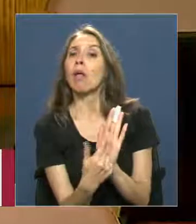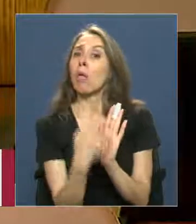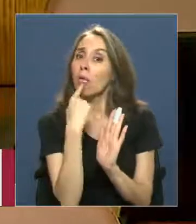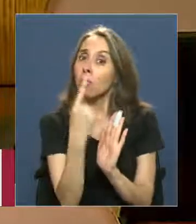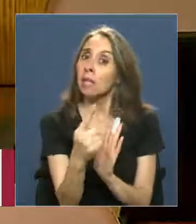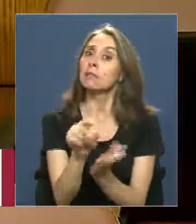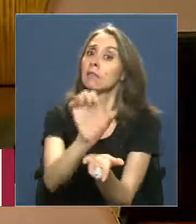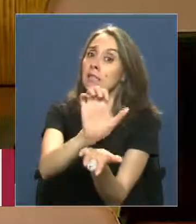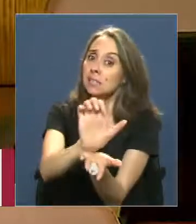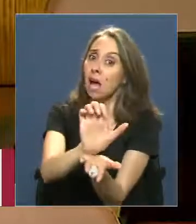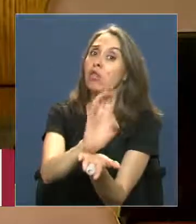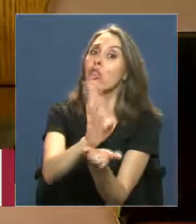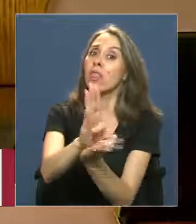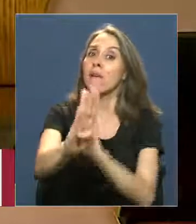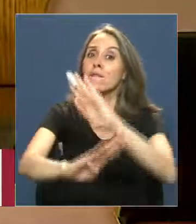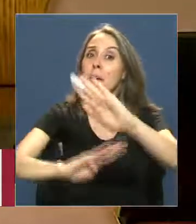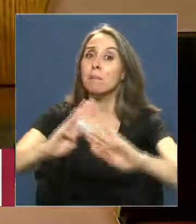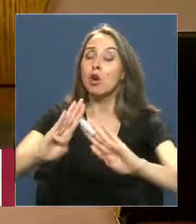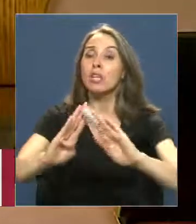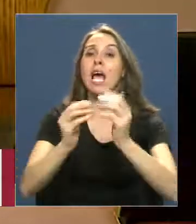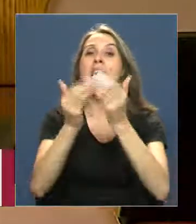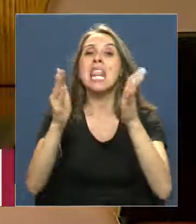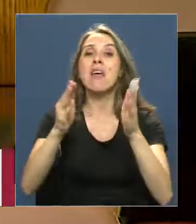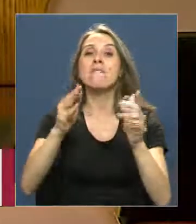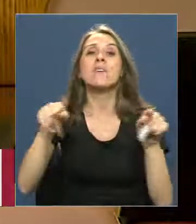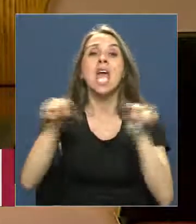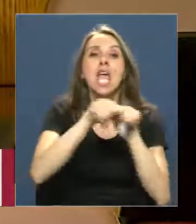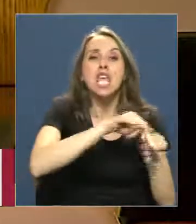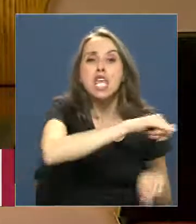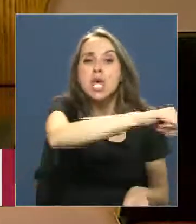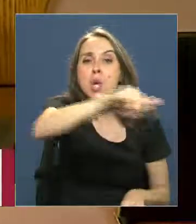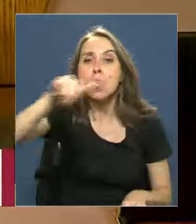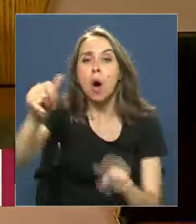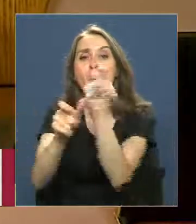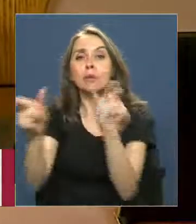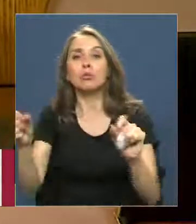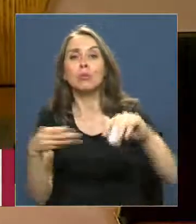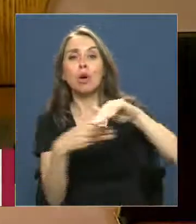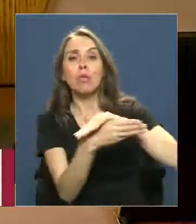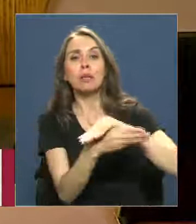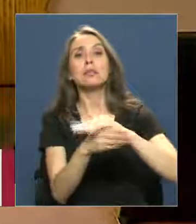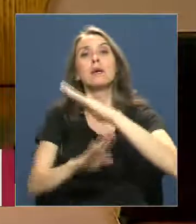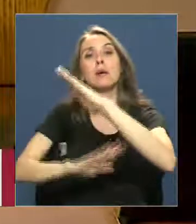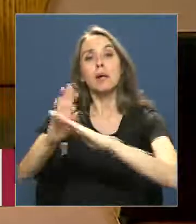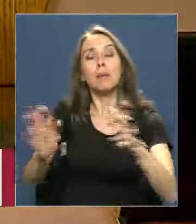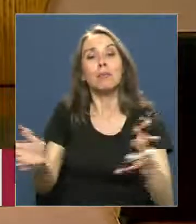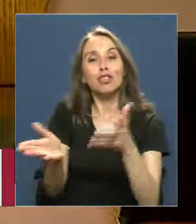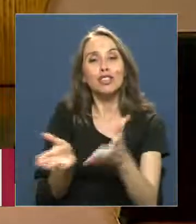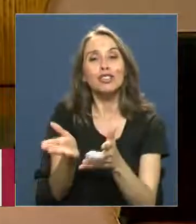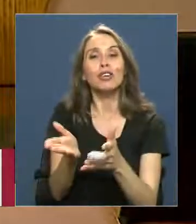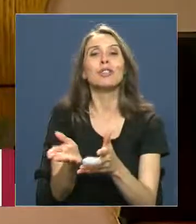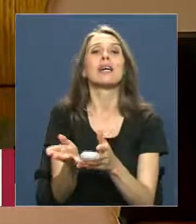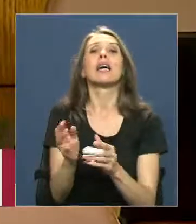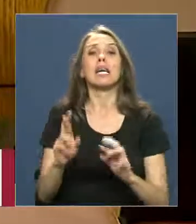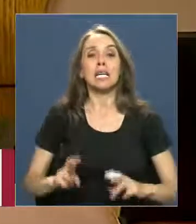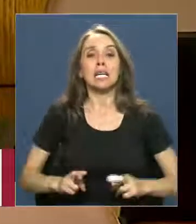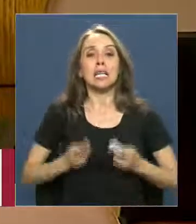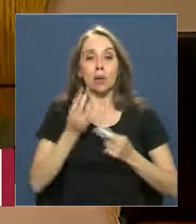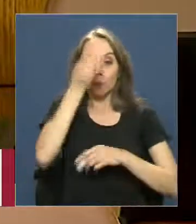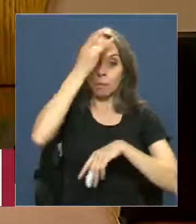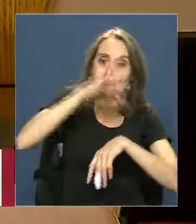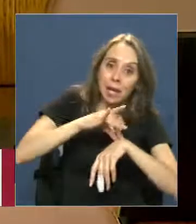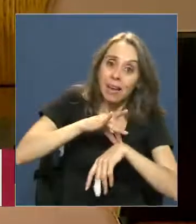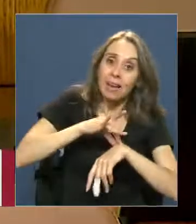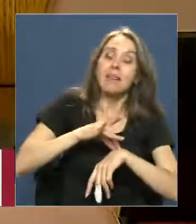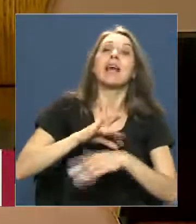que el Estado debe proteger el libre e igualitario acceso a las acciones de promoción, protección y recuperación de la salud